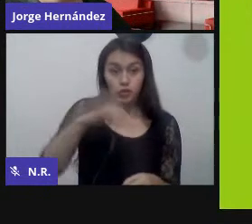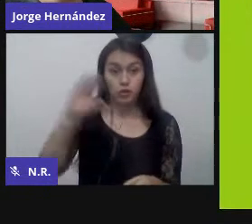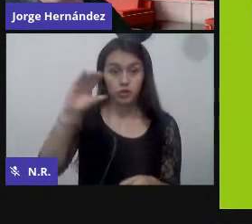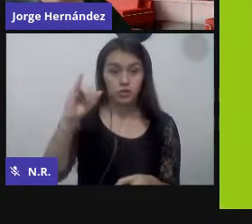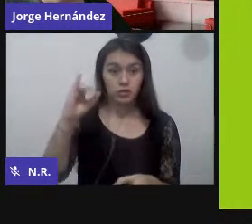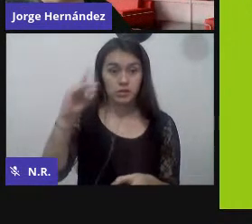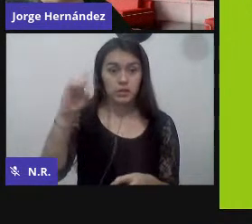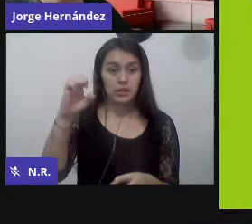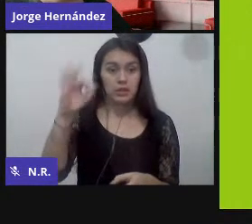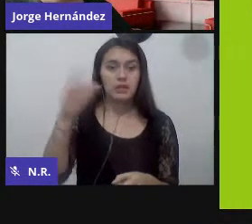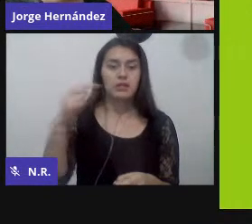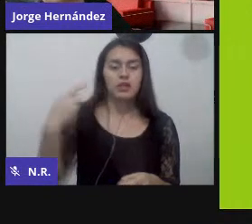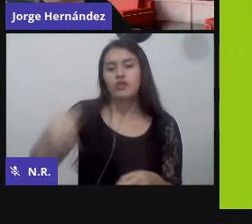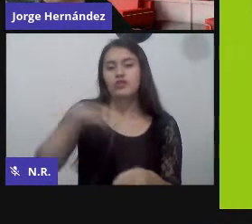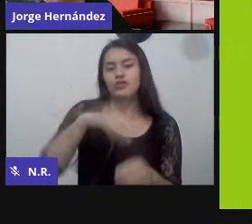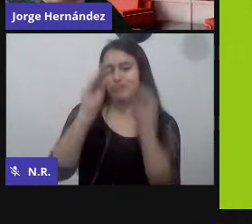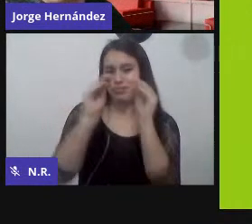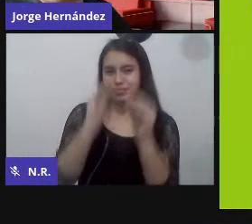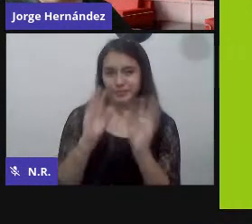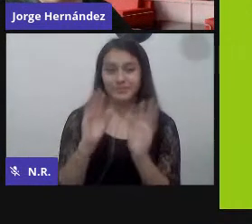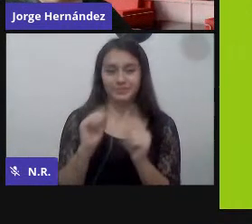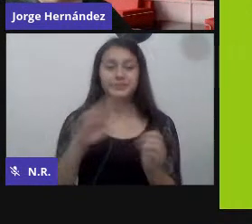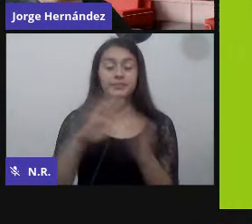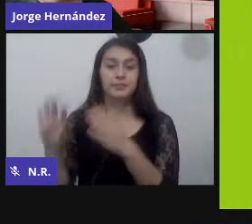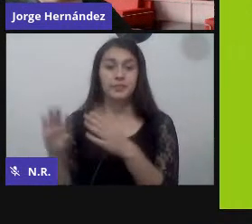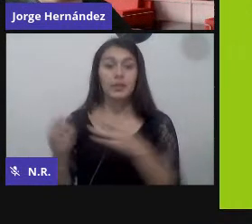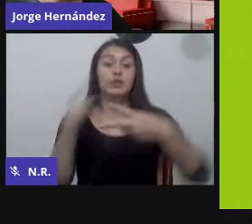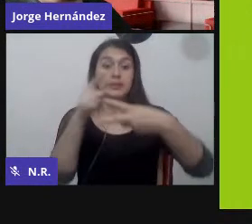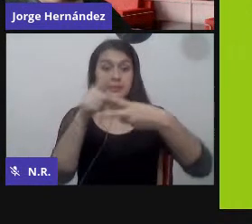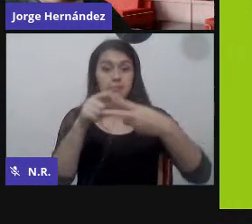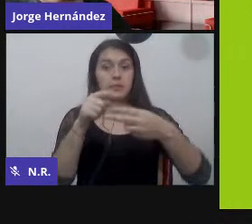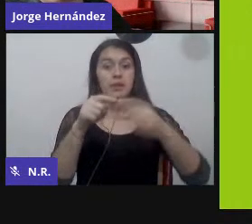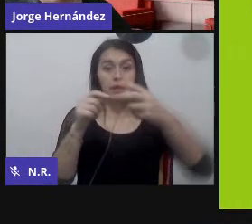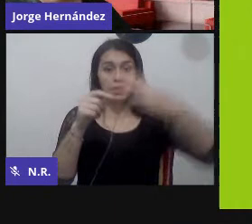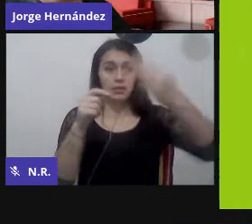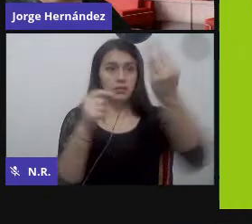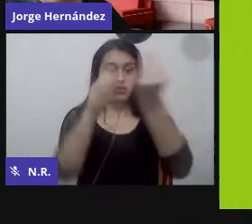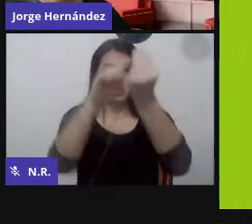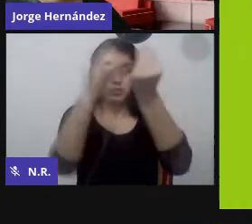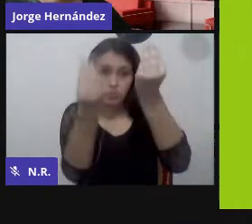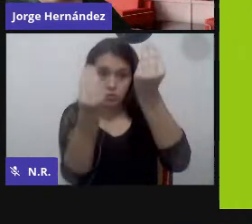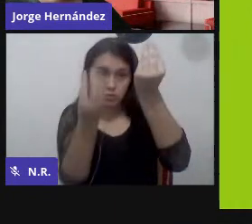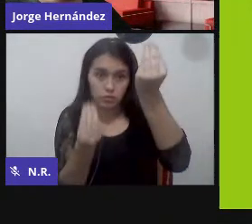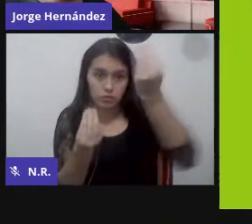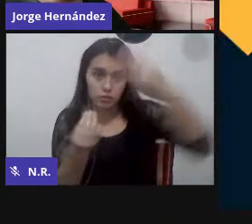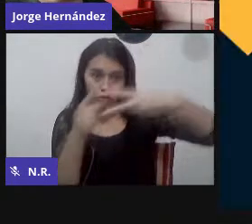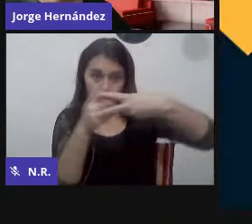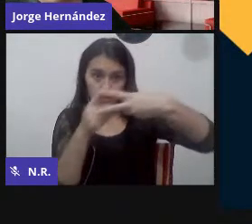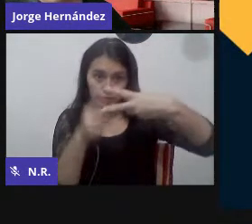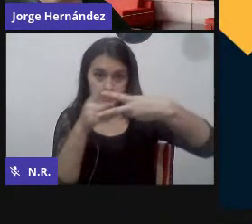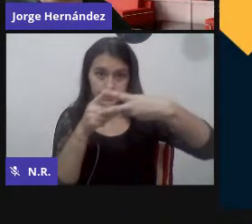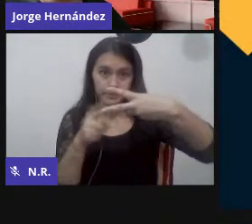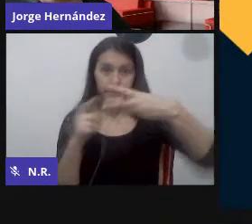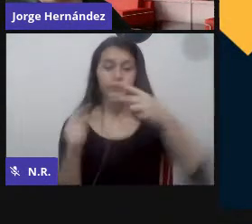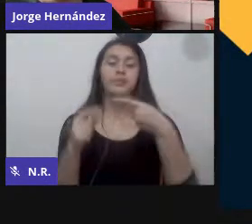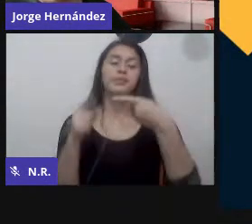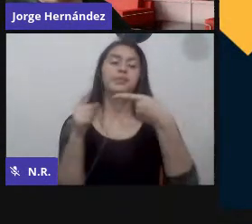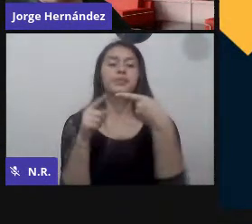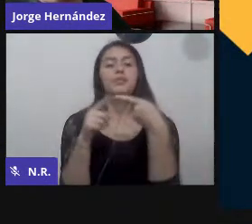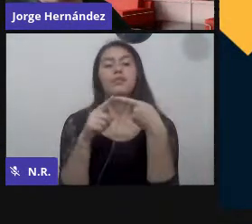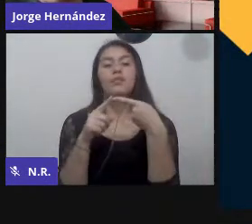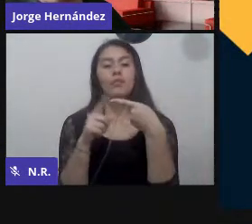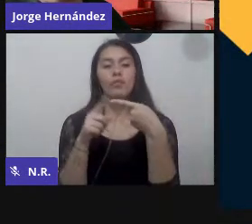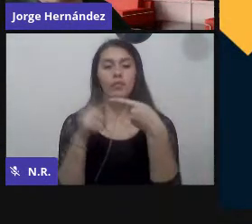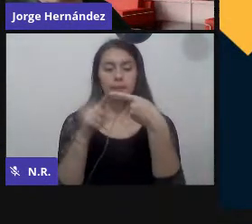vamos a hacer el tema. ¿Listo? Hemos dividido este tema en dos grandes asuntos, George. Siguiente. Muy bien.